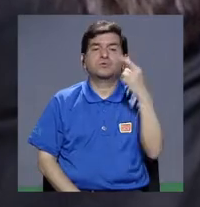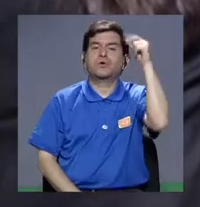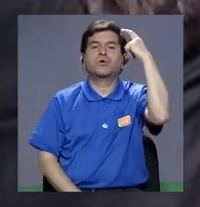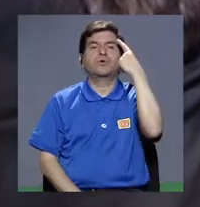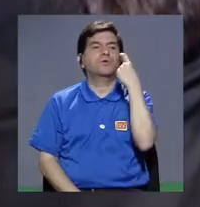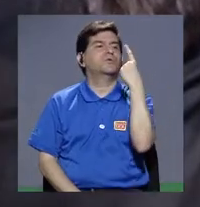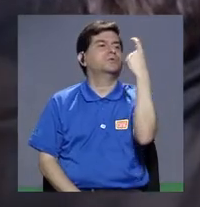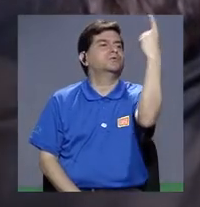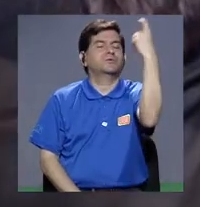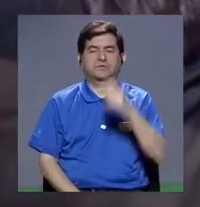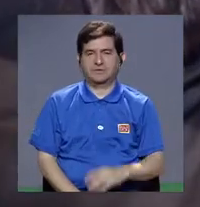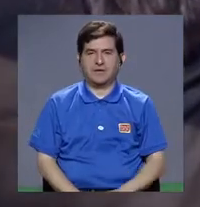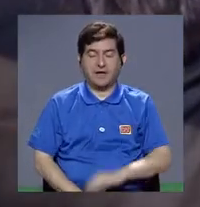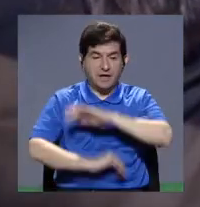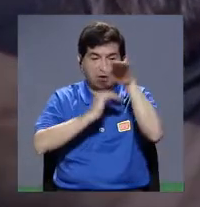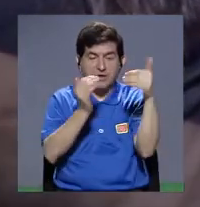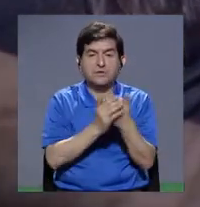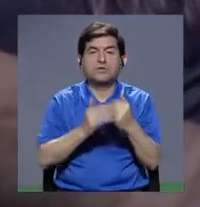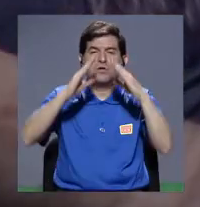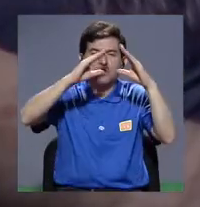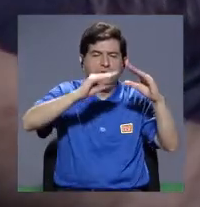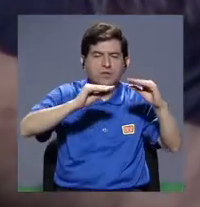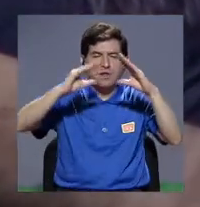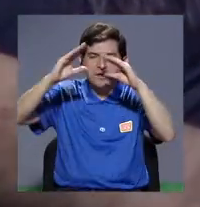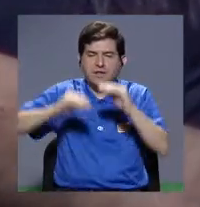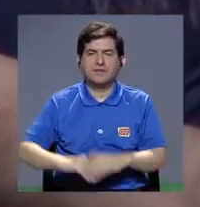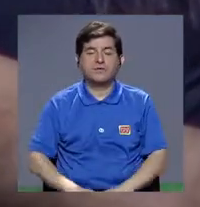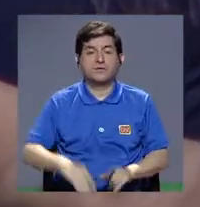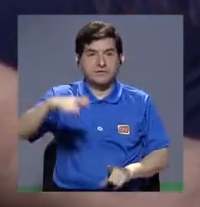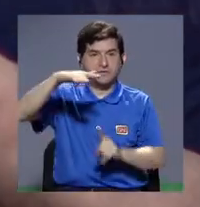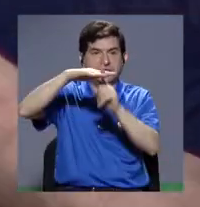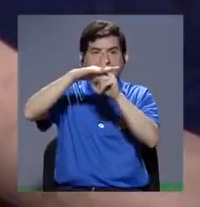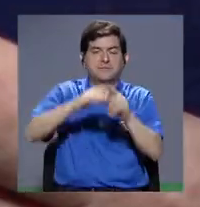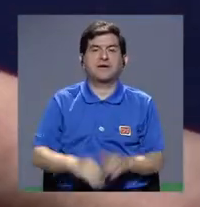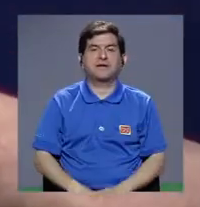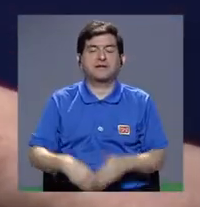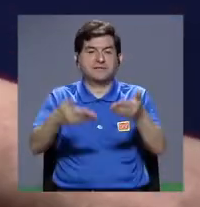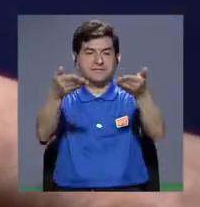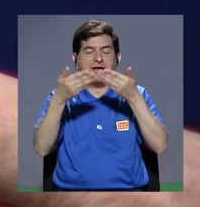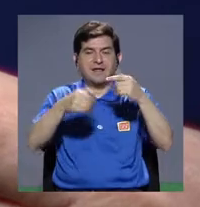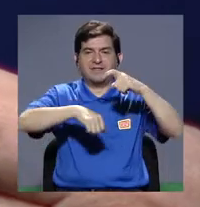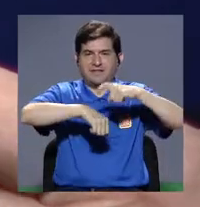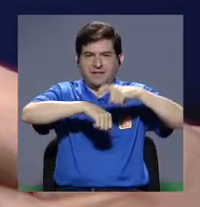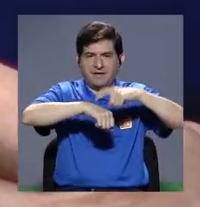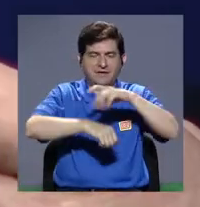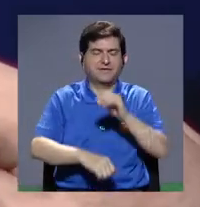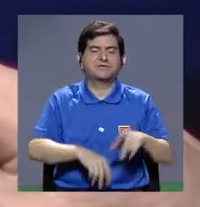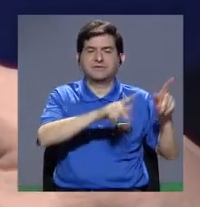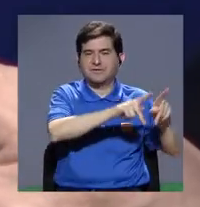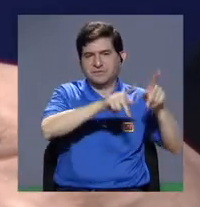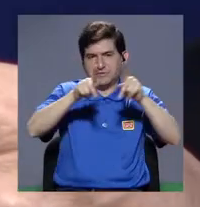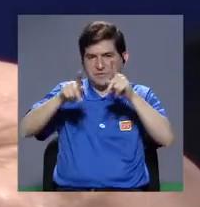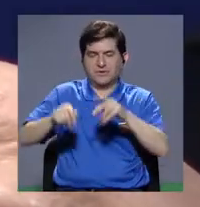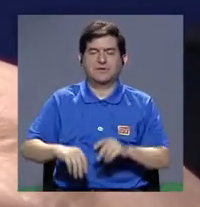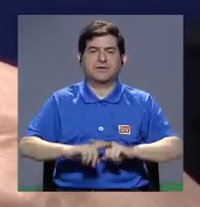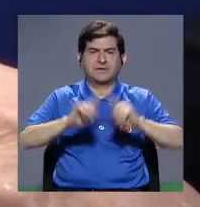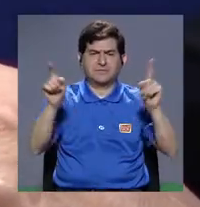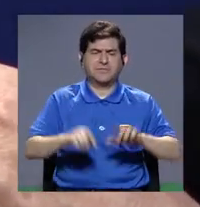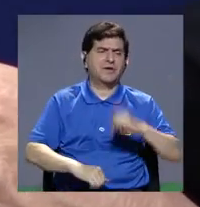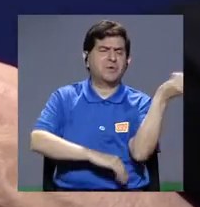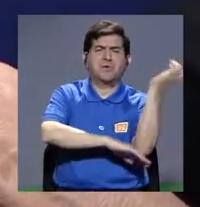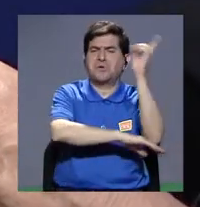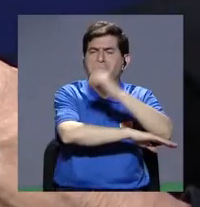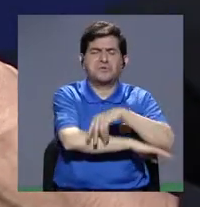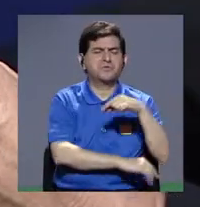sueños eso sí todas las noches aparecen generosos a devolvernos el tiempo y las gentes pero el resto de los